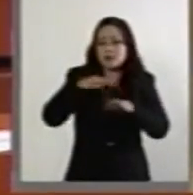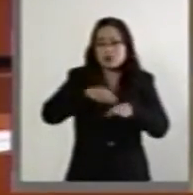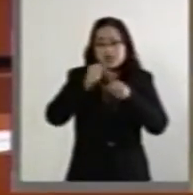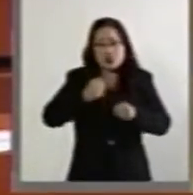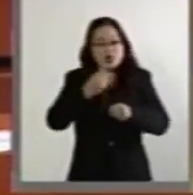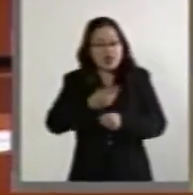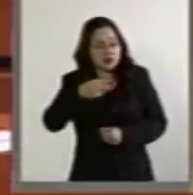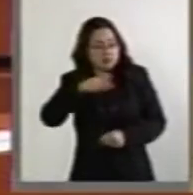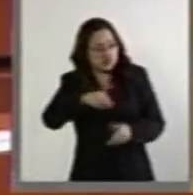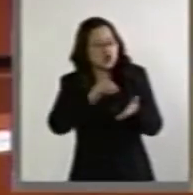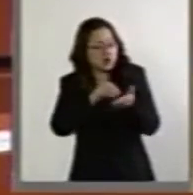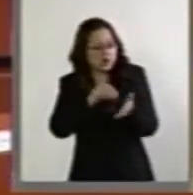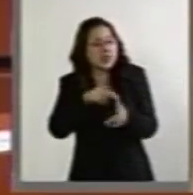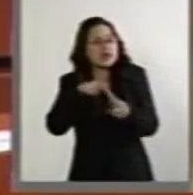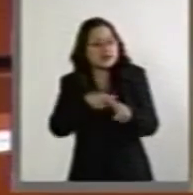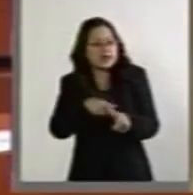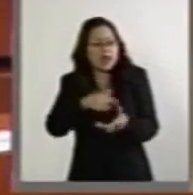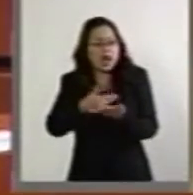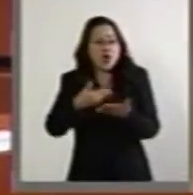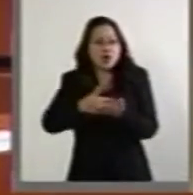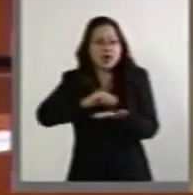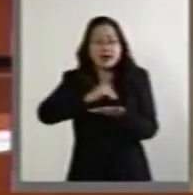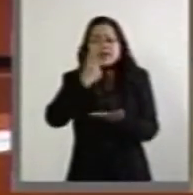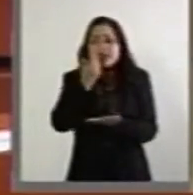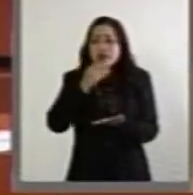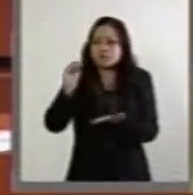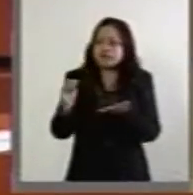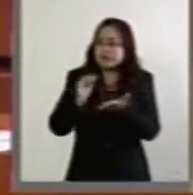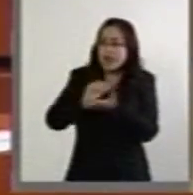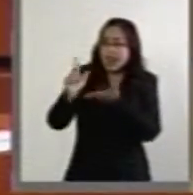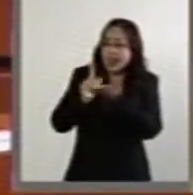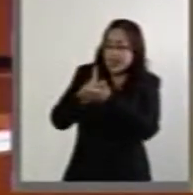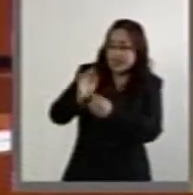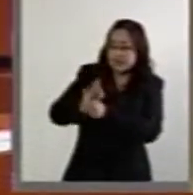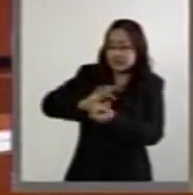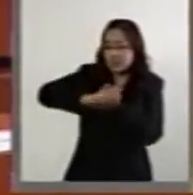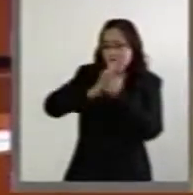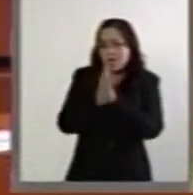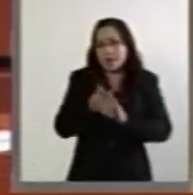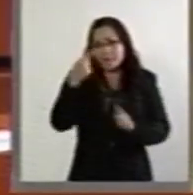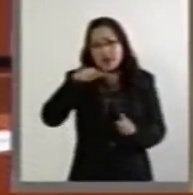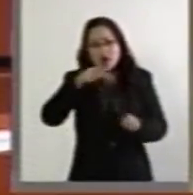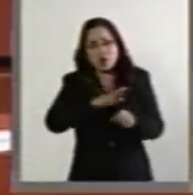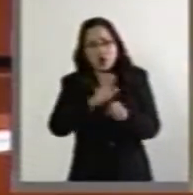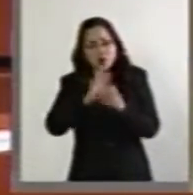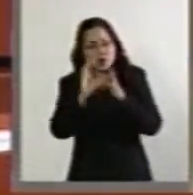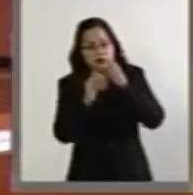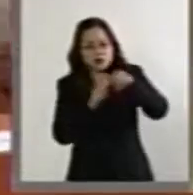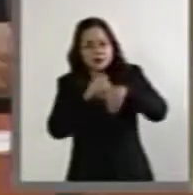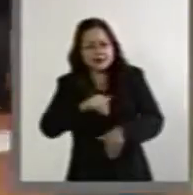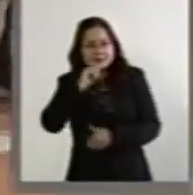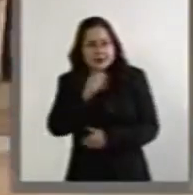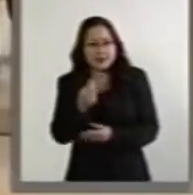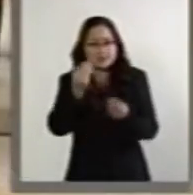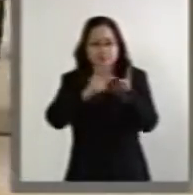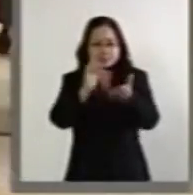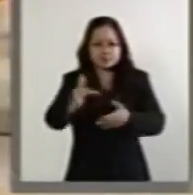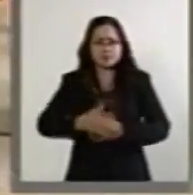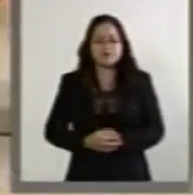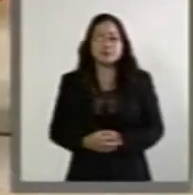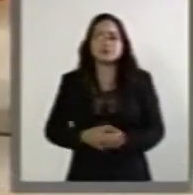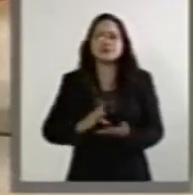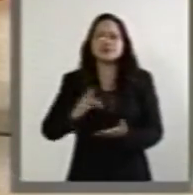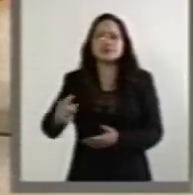ahora pretenden legalizar con argucias para darle la vuelta a la Constitución. Muchas gracias.